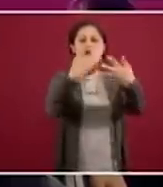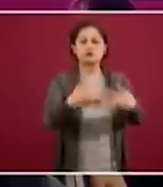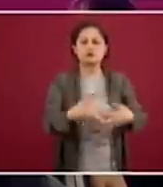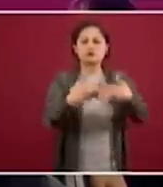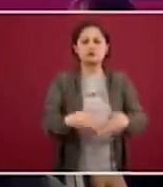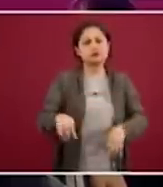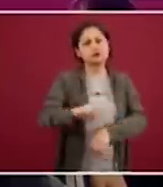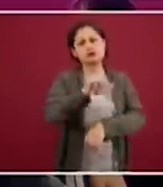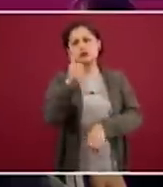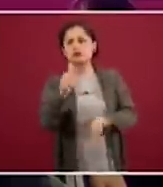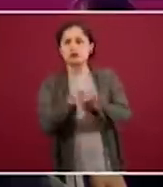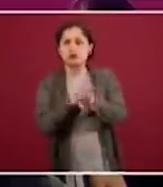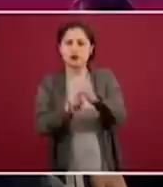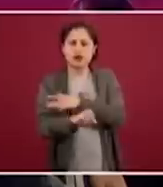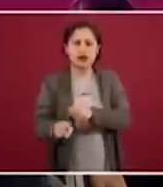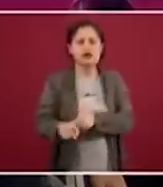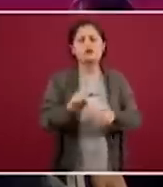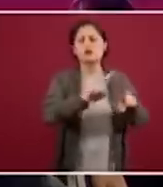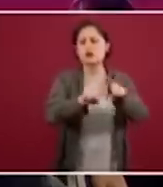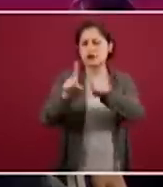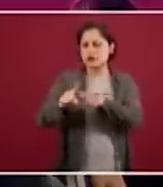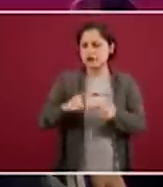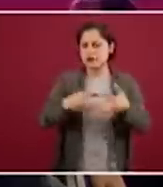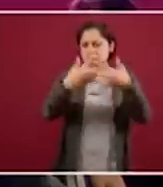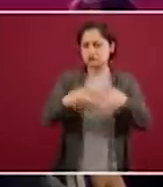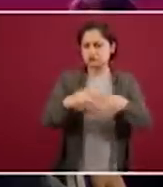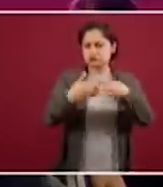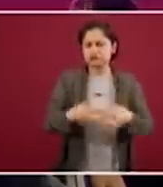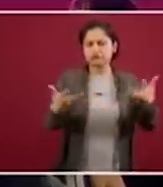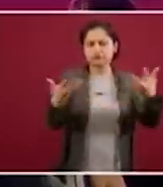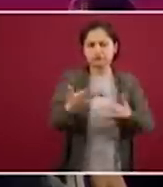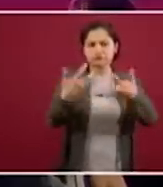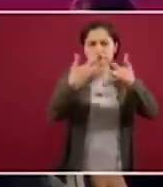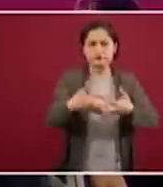industria aeroespacial, el maquinado industrial, la celulosa,